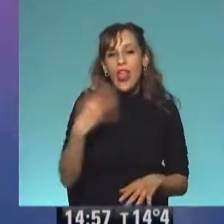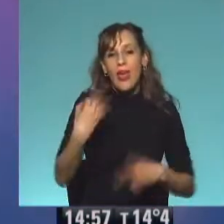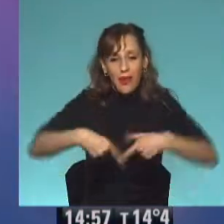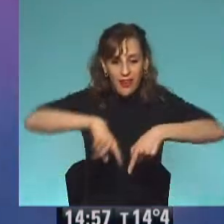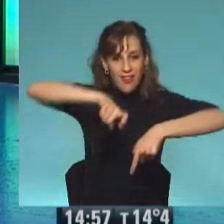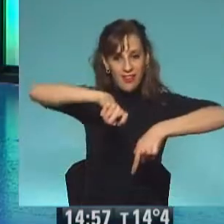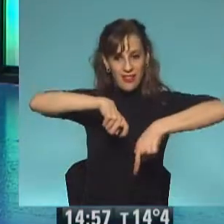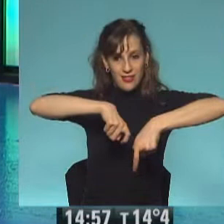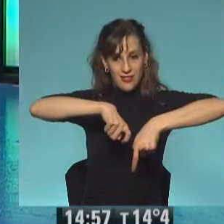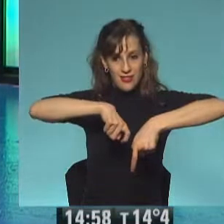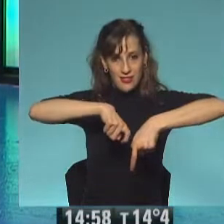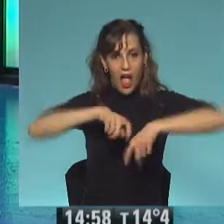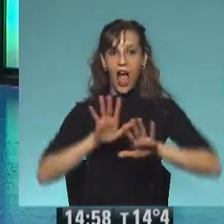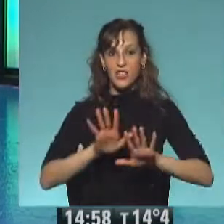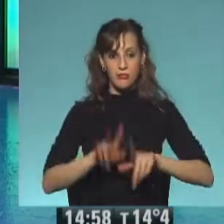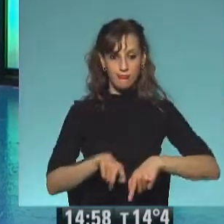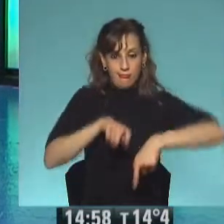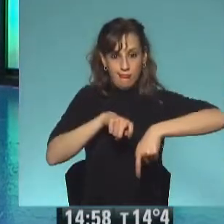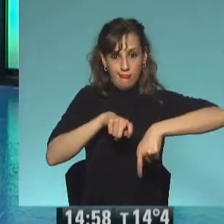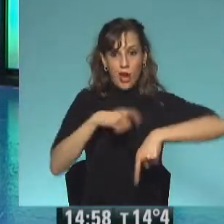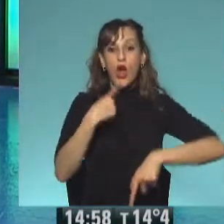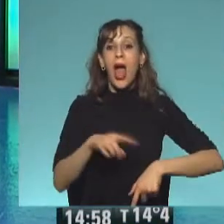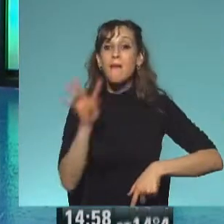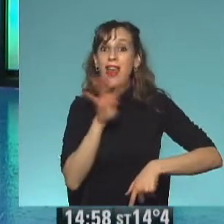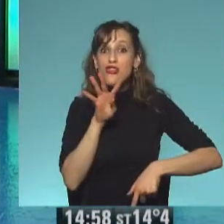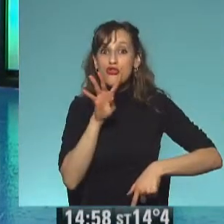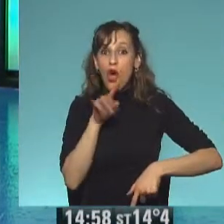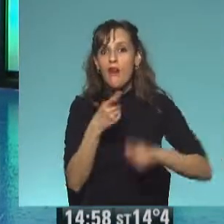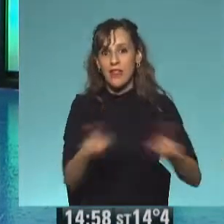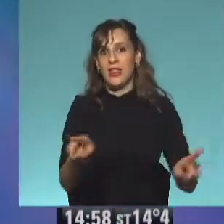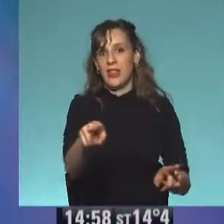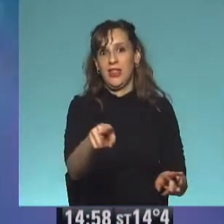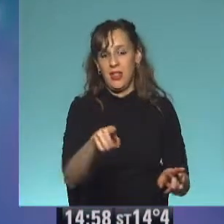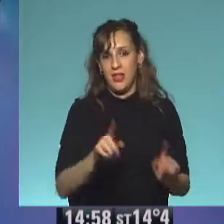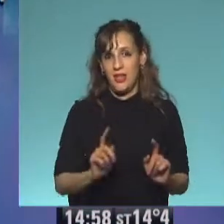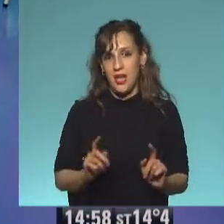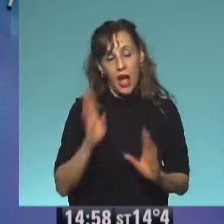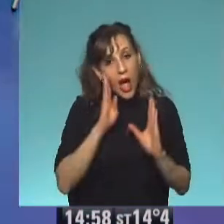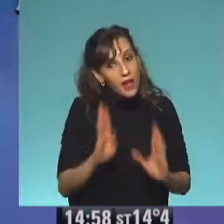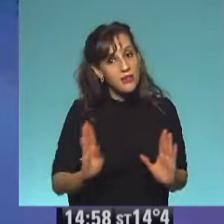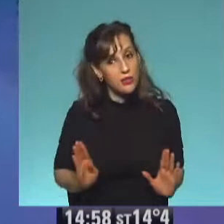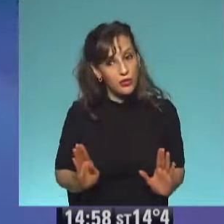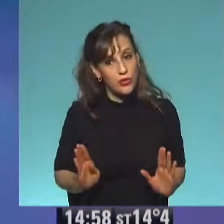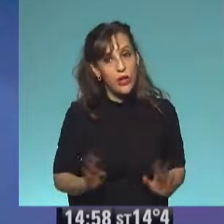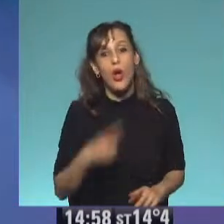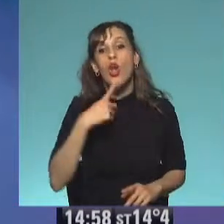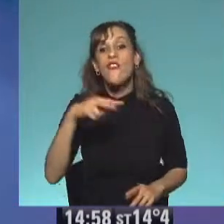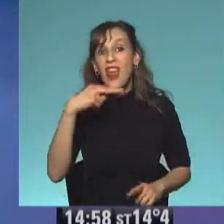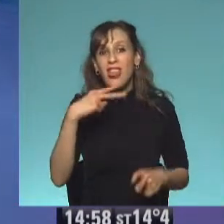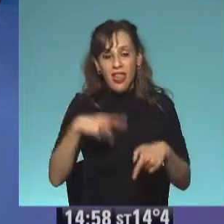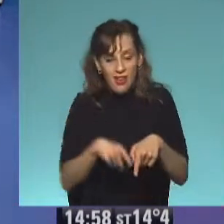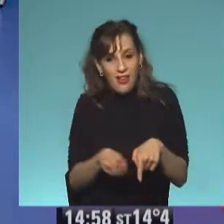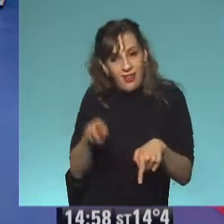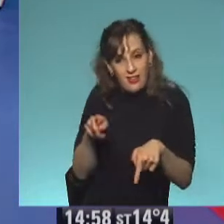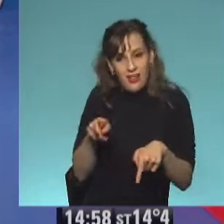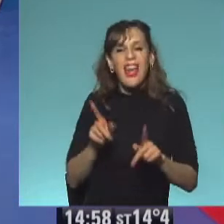nos mantenemos a esta rosa amarillo y aplica el amarillo de atención es joven y verdes abierta